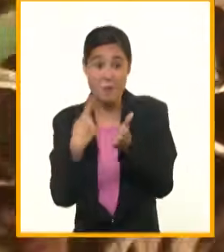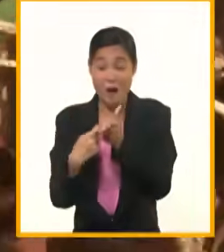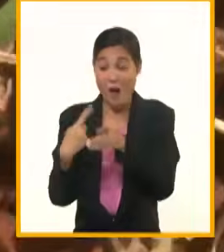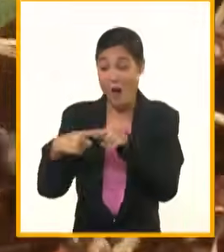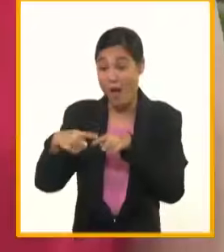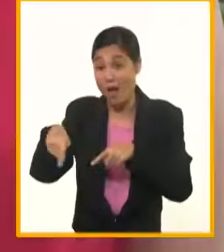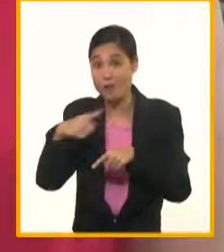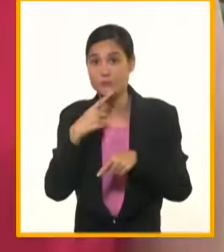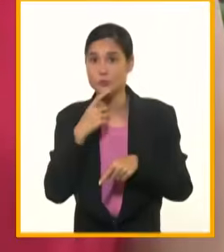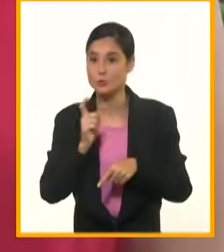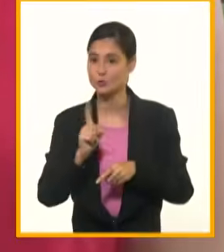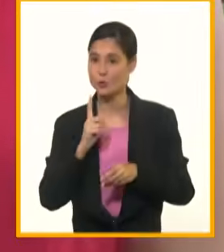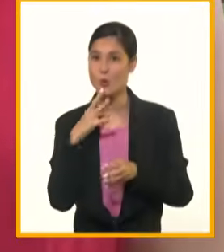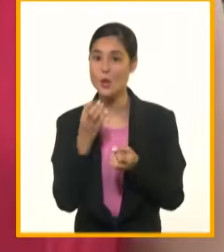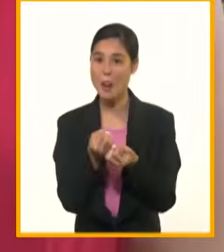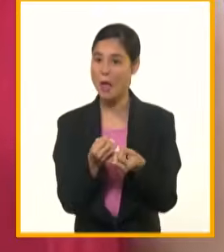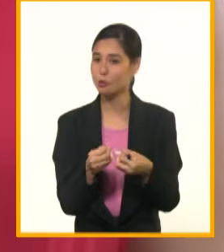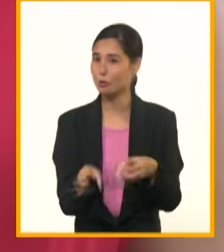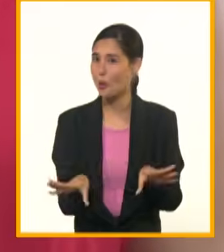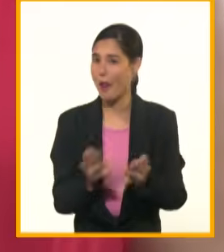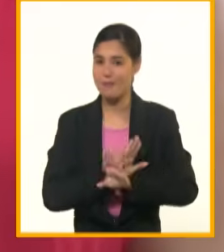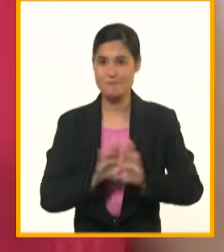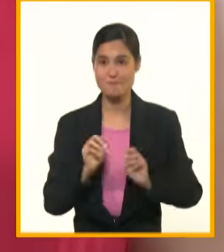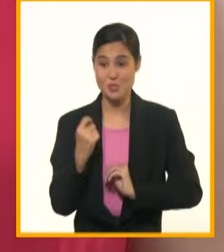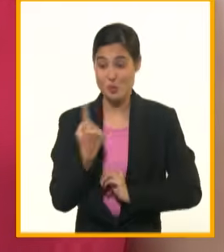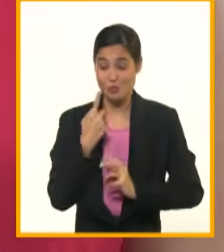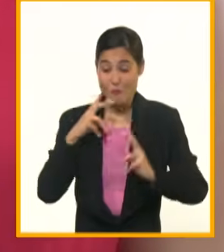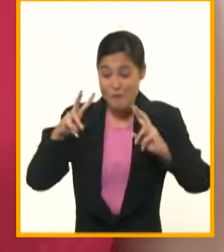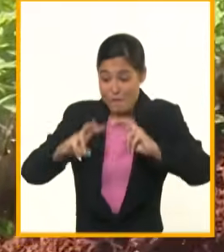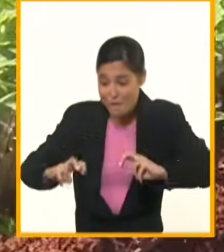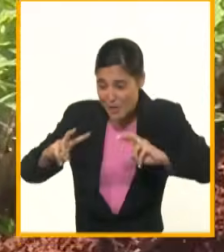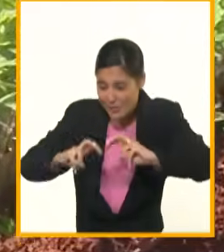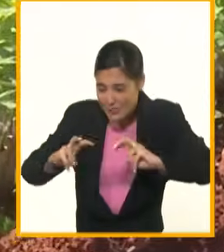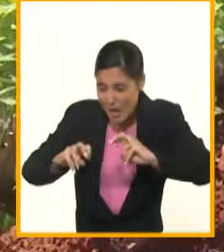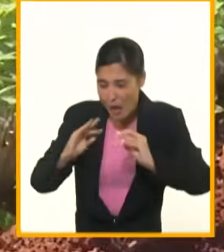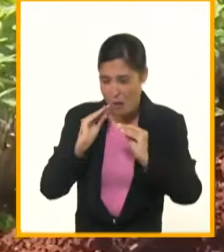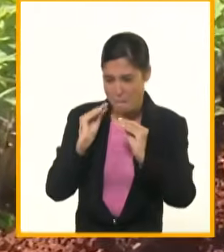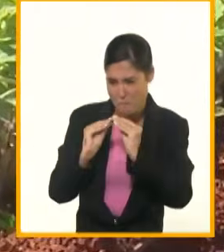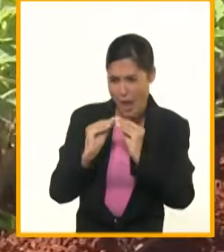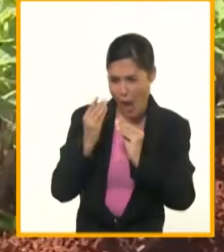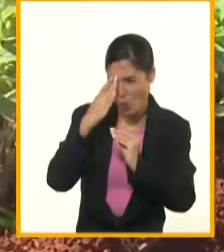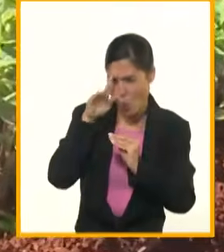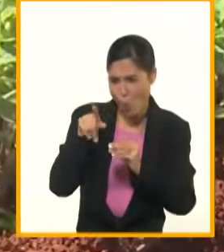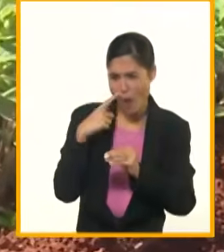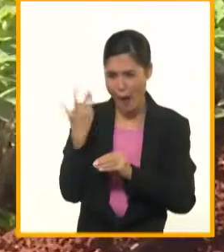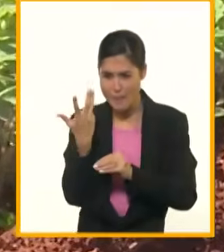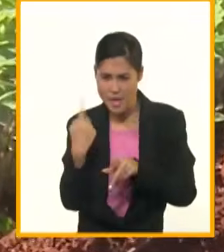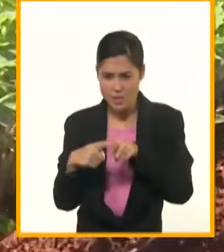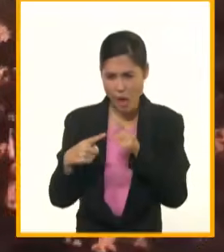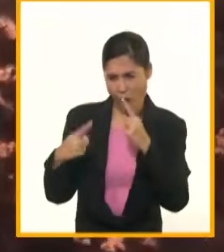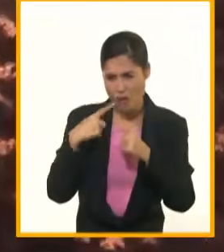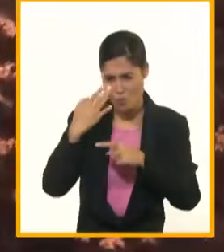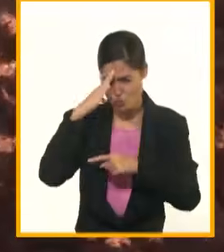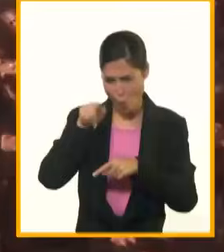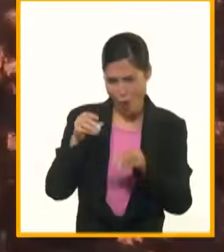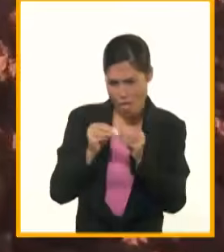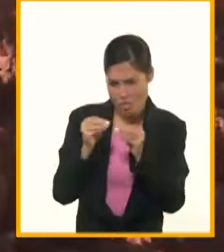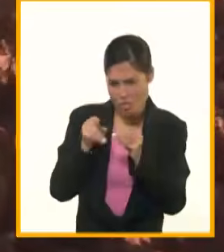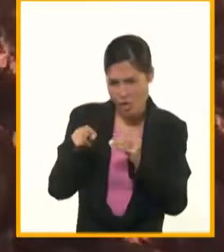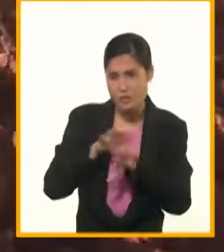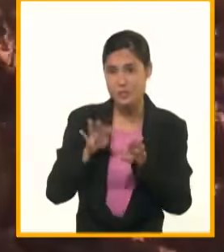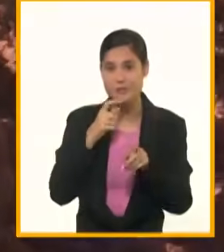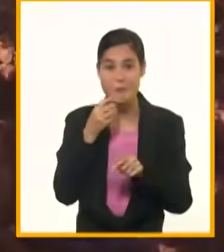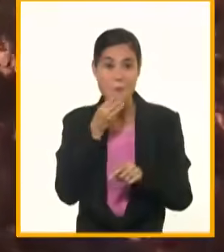con altos potenciales productivos, adaptadas a las condiciones cubanas. Nosotros todas las semillas que estamos usando son